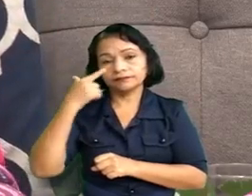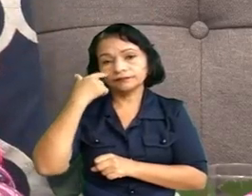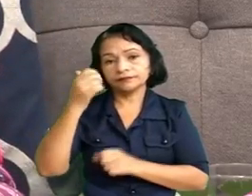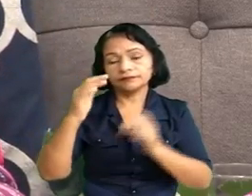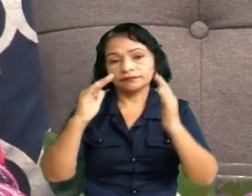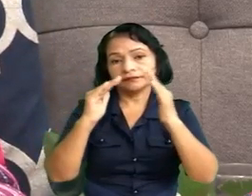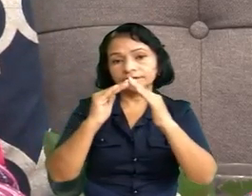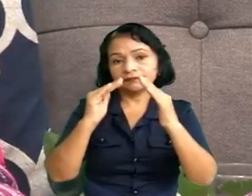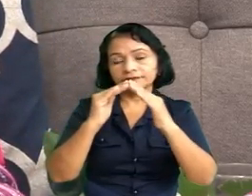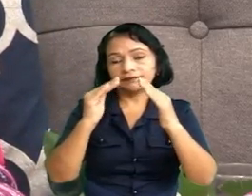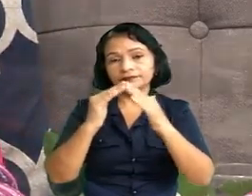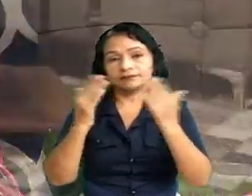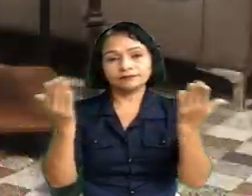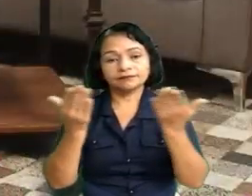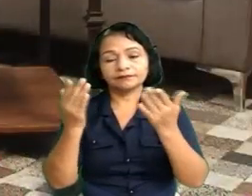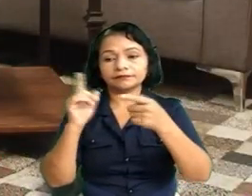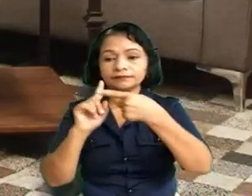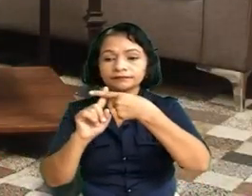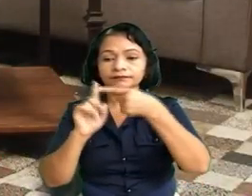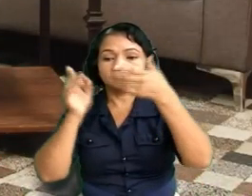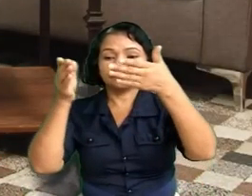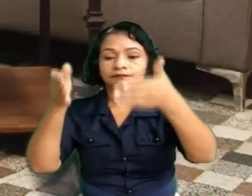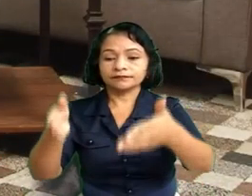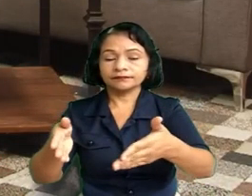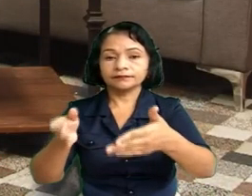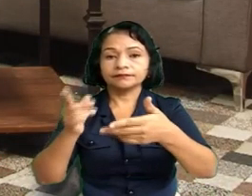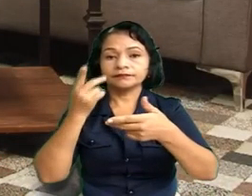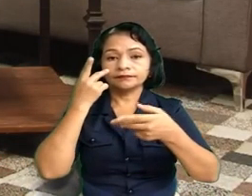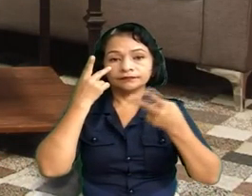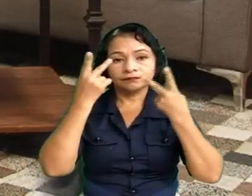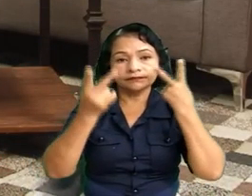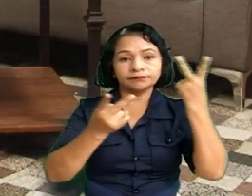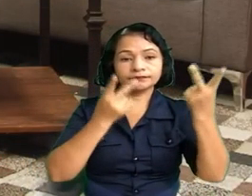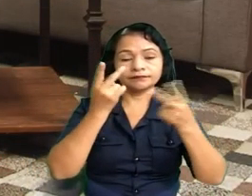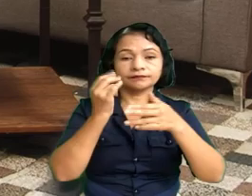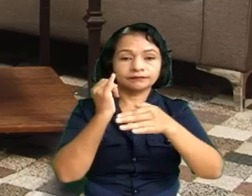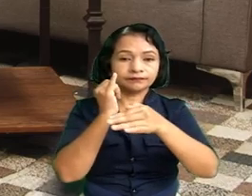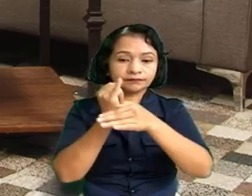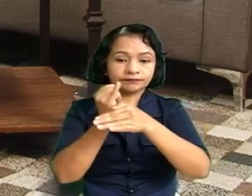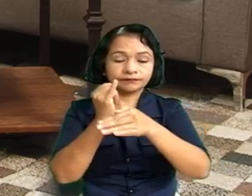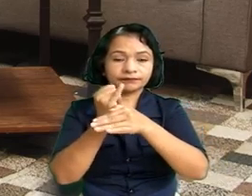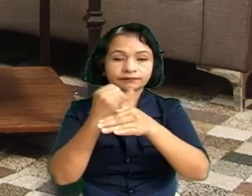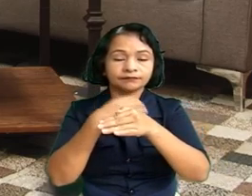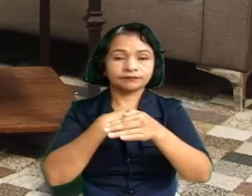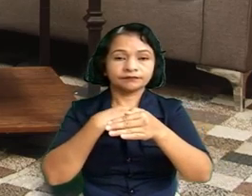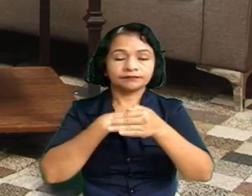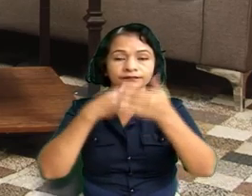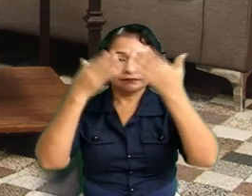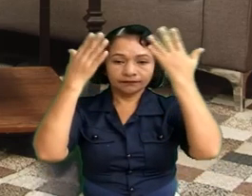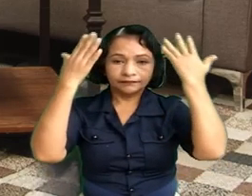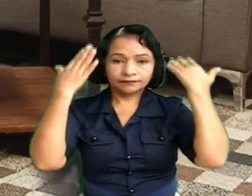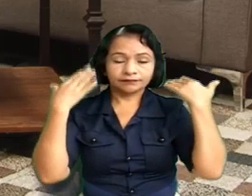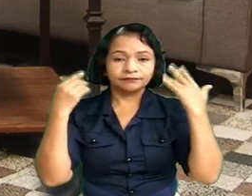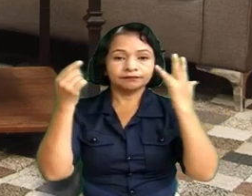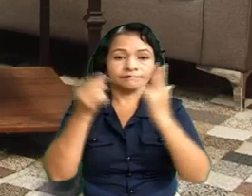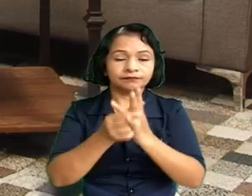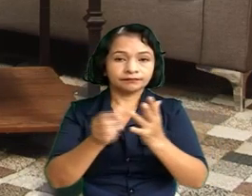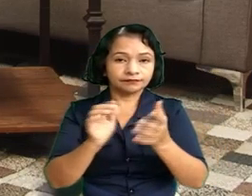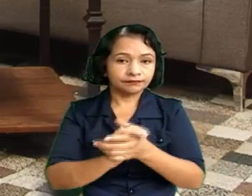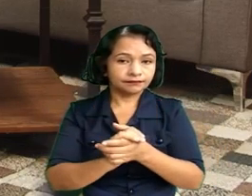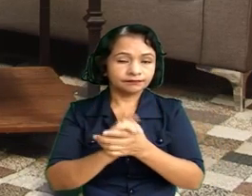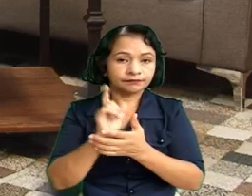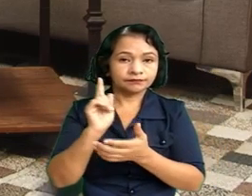ir al cementerio y visitar la iglesia donde ellos realizaron la boda. Entonces, todo eso te